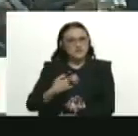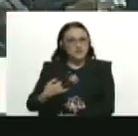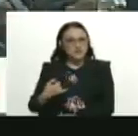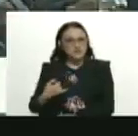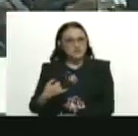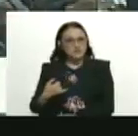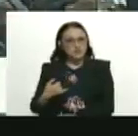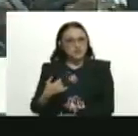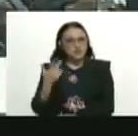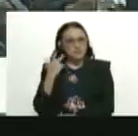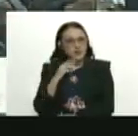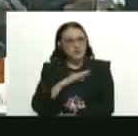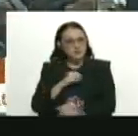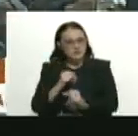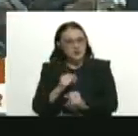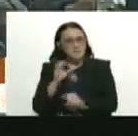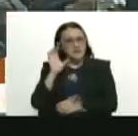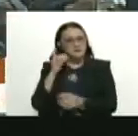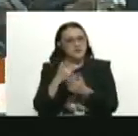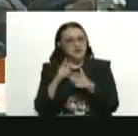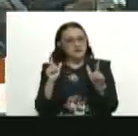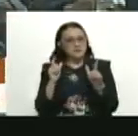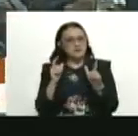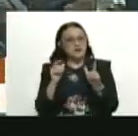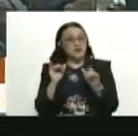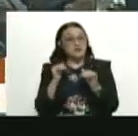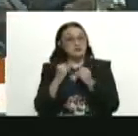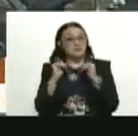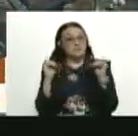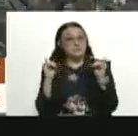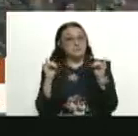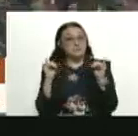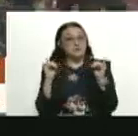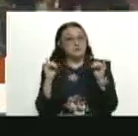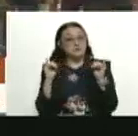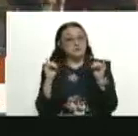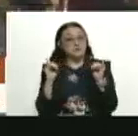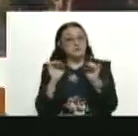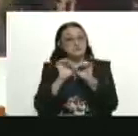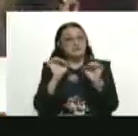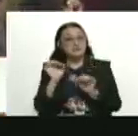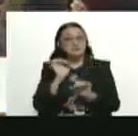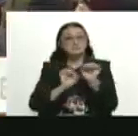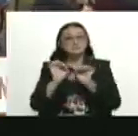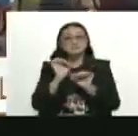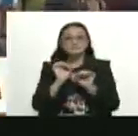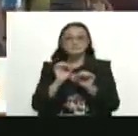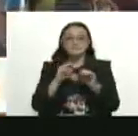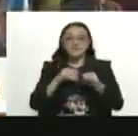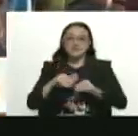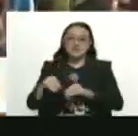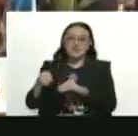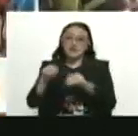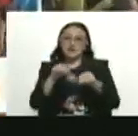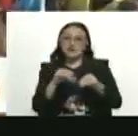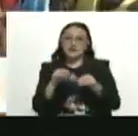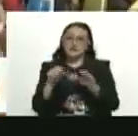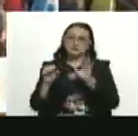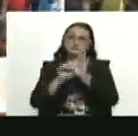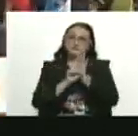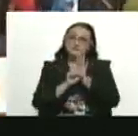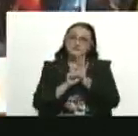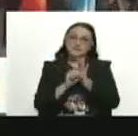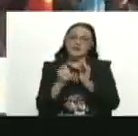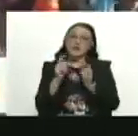heroísmo para forjar una patria libre y soberana. La Redimaín, a través del sistema defensivo territorial en el marco del escudo bolivariano,